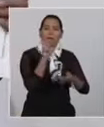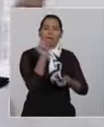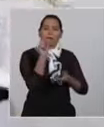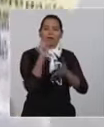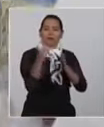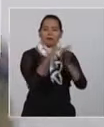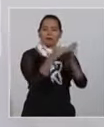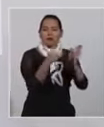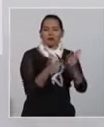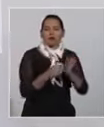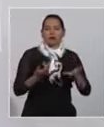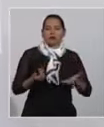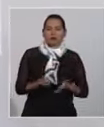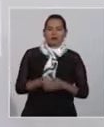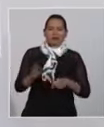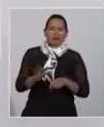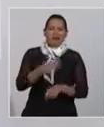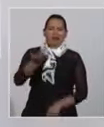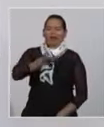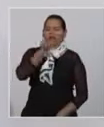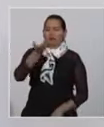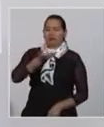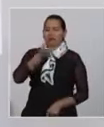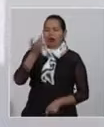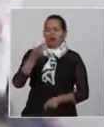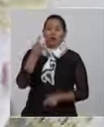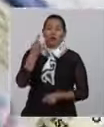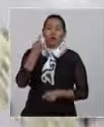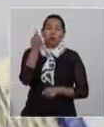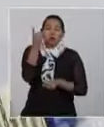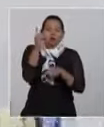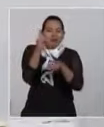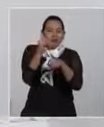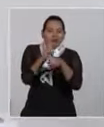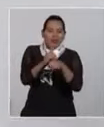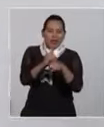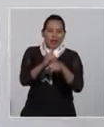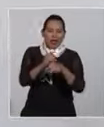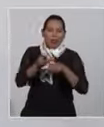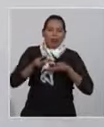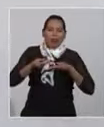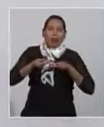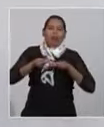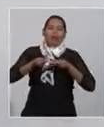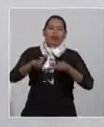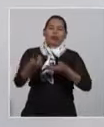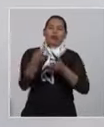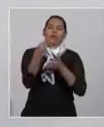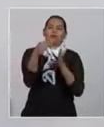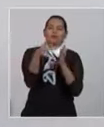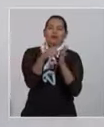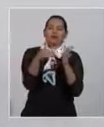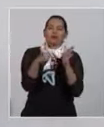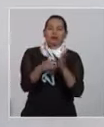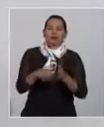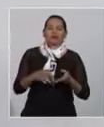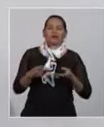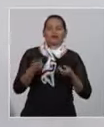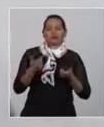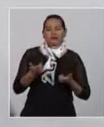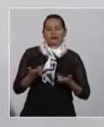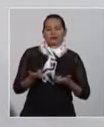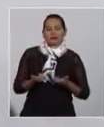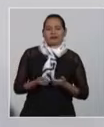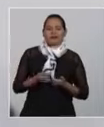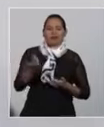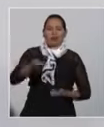un solo día 1 millón de pesos con su tarjeta American Express. Por eso no le preocupa, está acostumbrado a gastar, no a generar